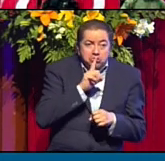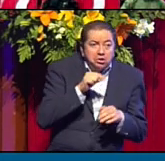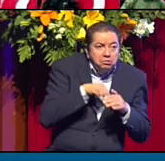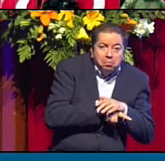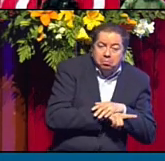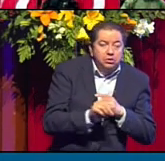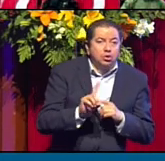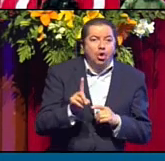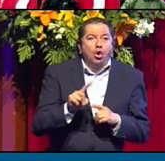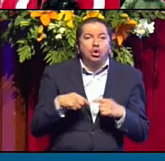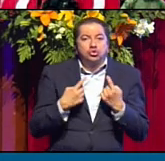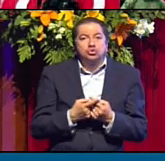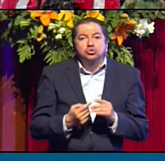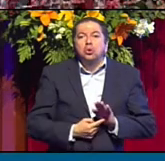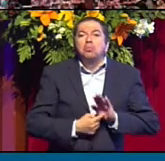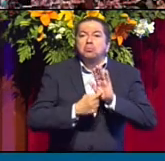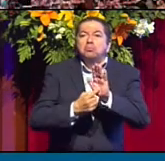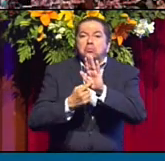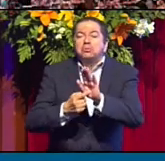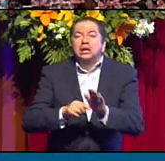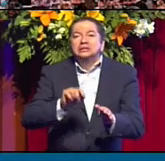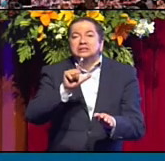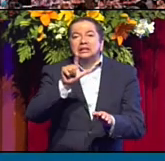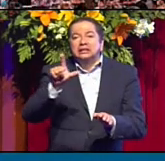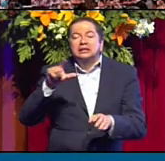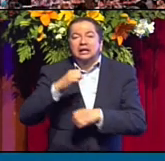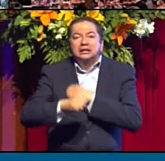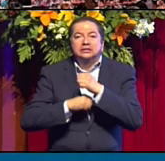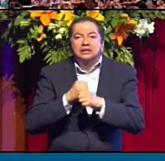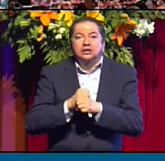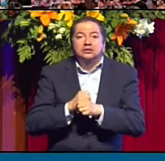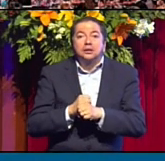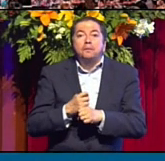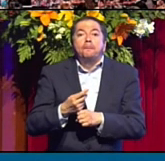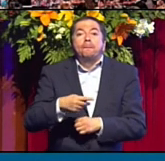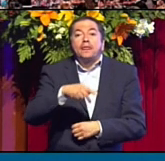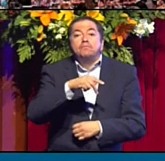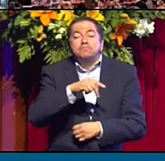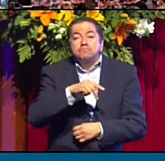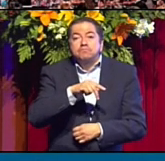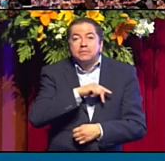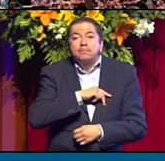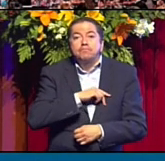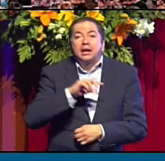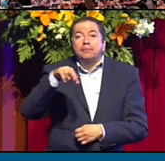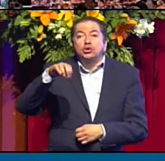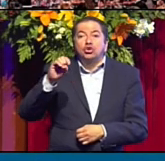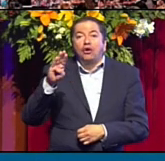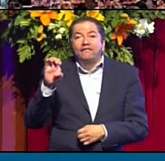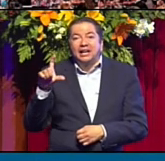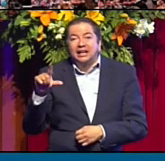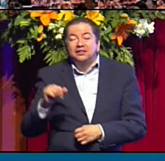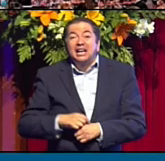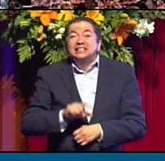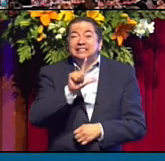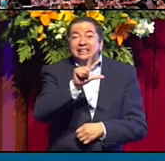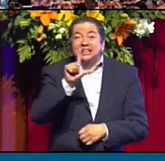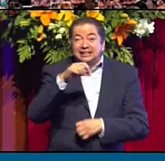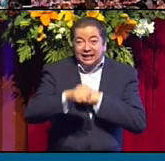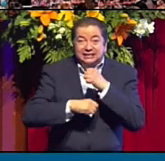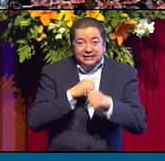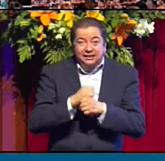pandemia. La exposición y celebración de los 77 años de la Premio Nobel de Gabriela Mistral, cuando cumplió 77 años de obtener el Premio